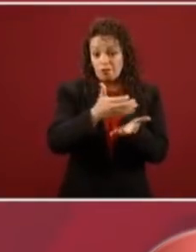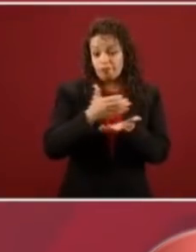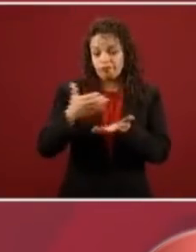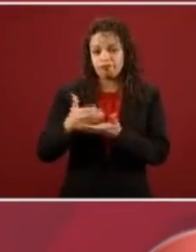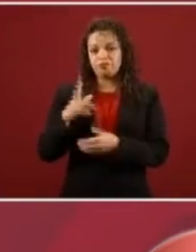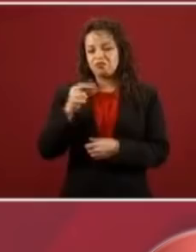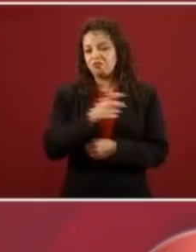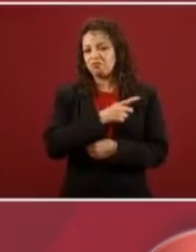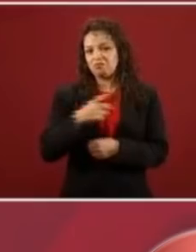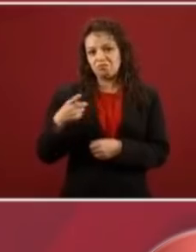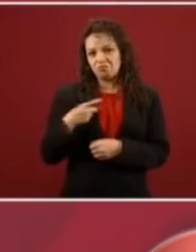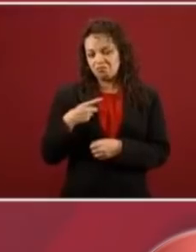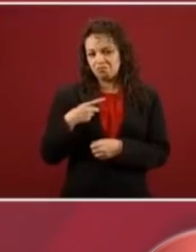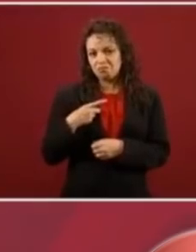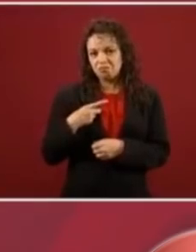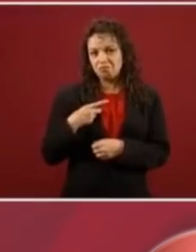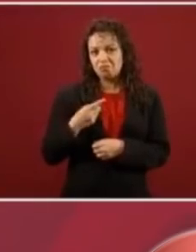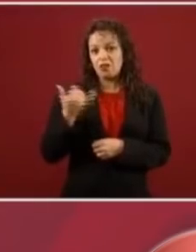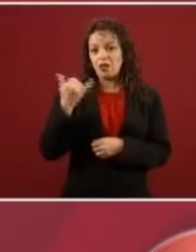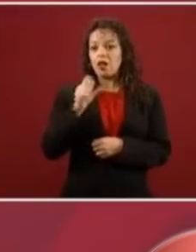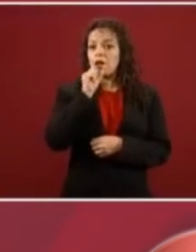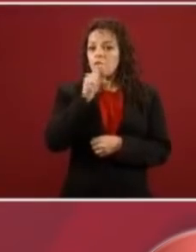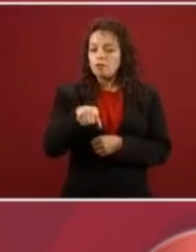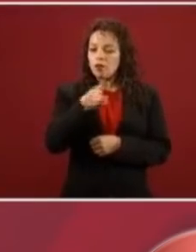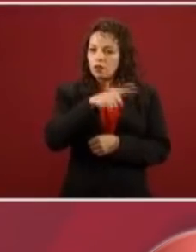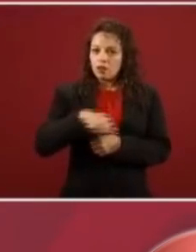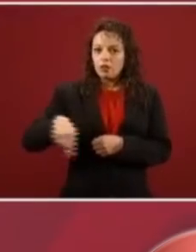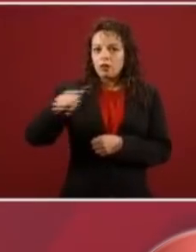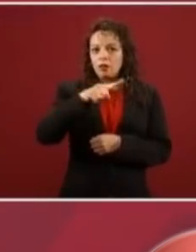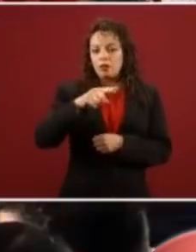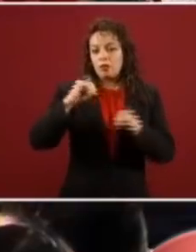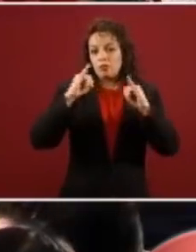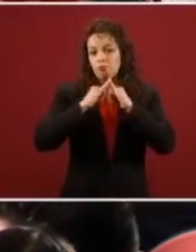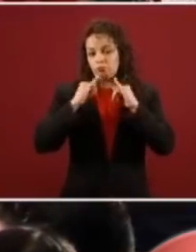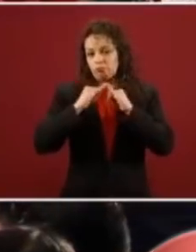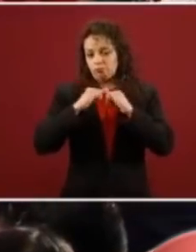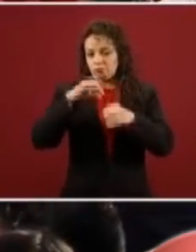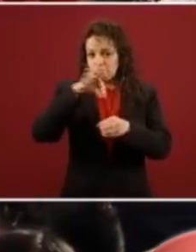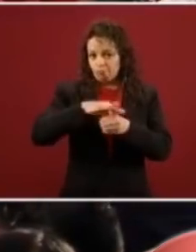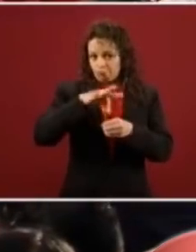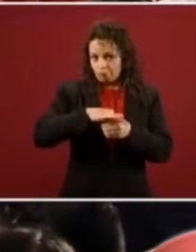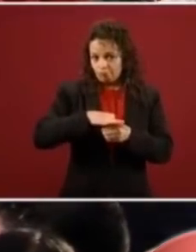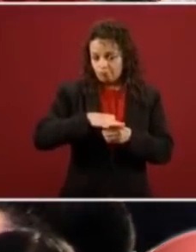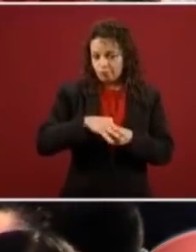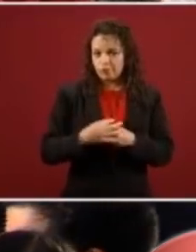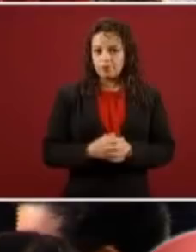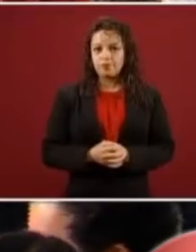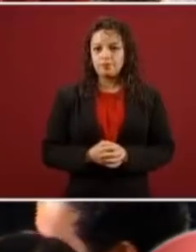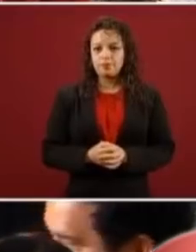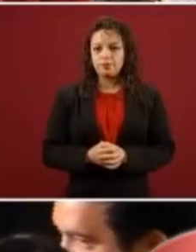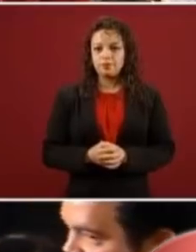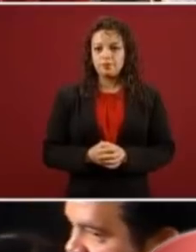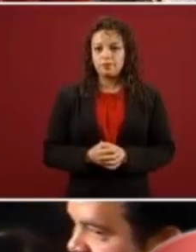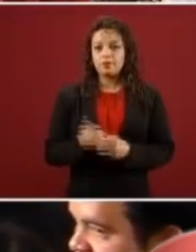organismos electorales, que además no demostraron